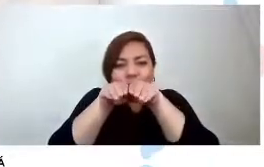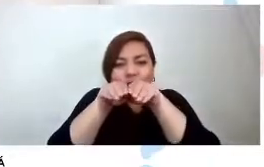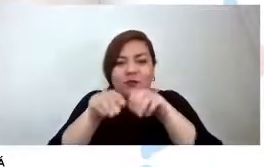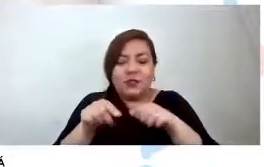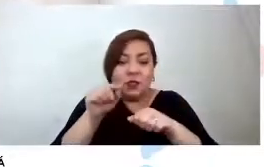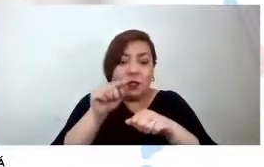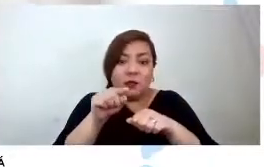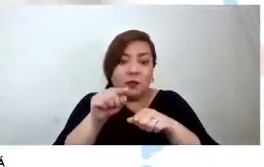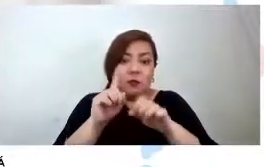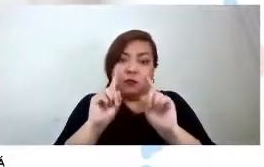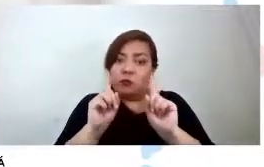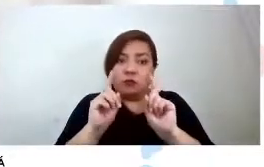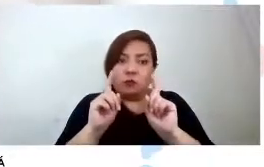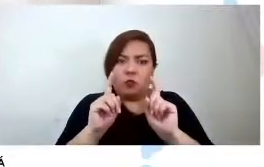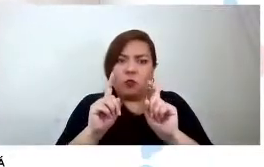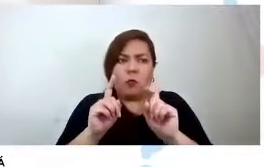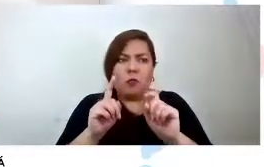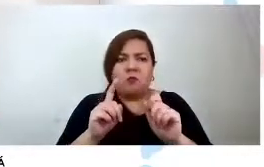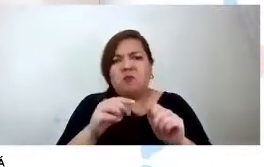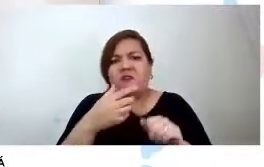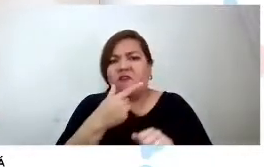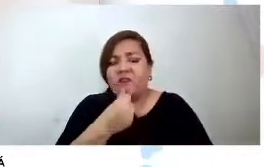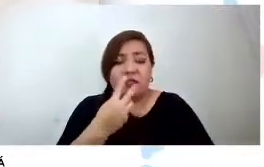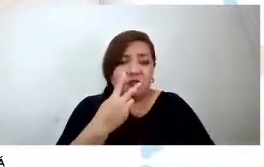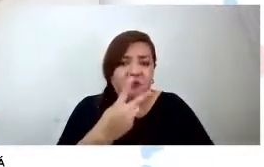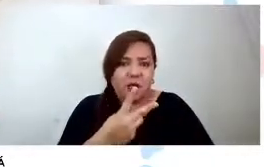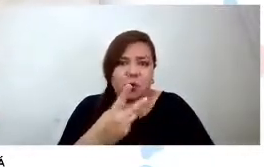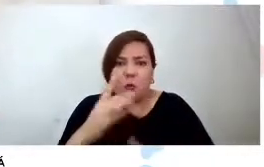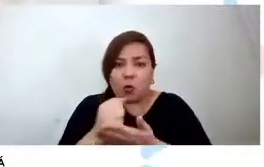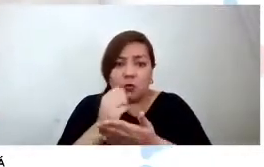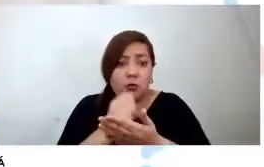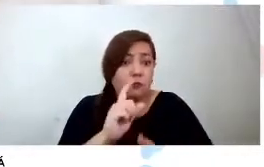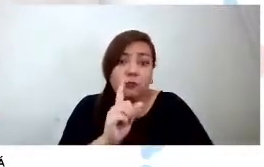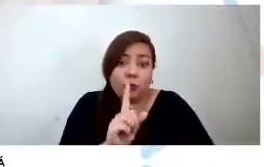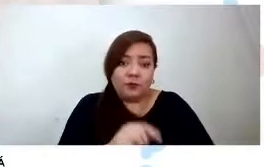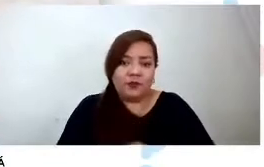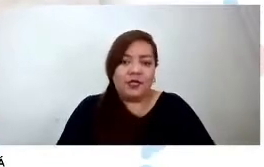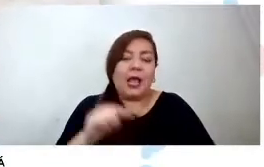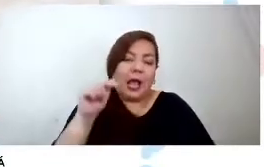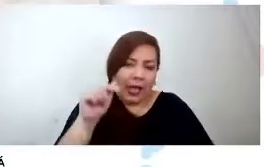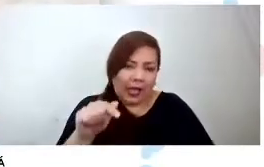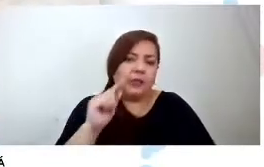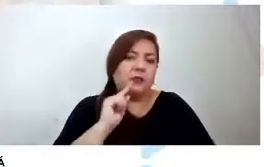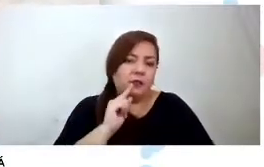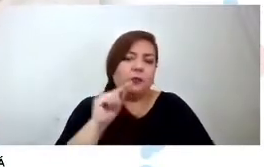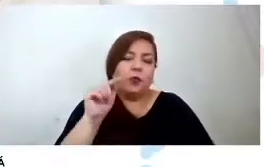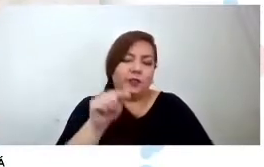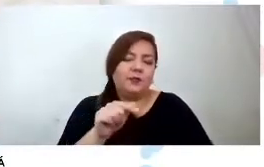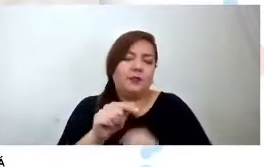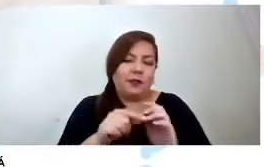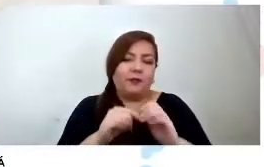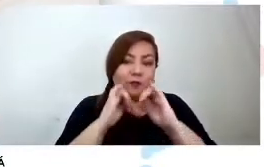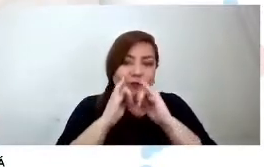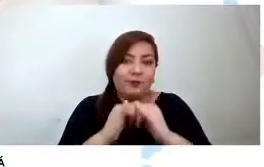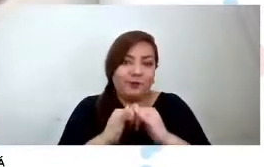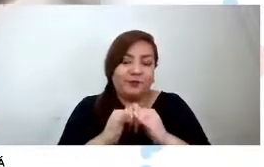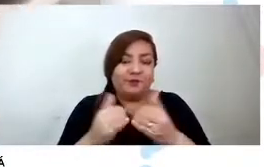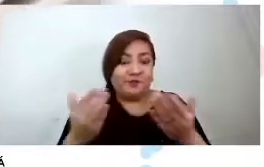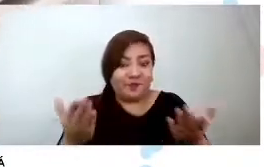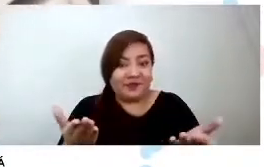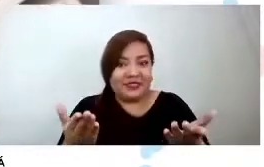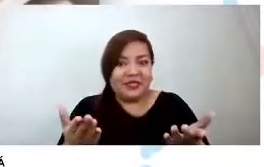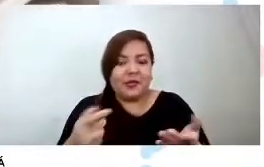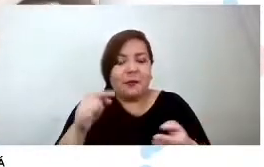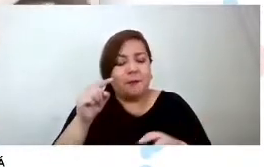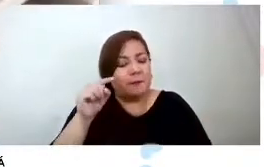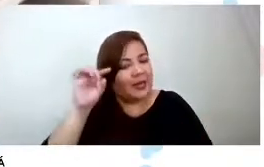Y no son muy comunes. Bueno, acá tenemos este registro. Ahora, para saber eso, yo creo